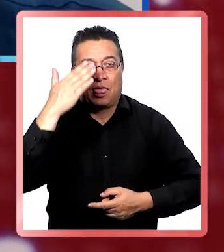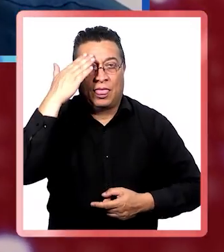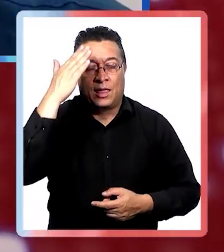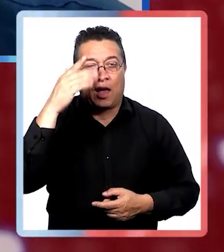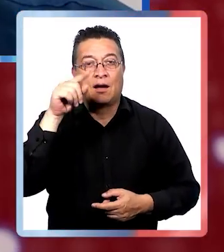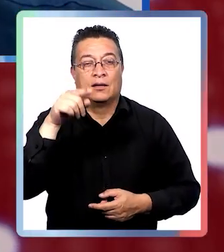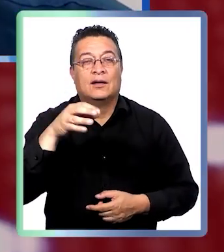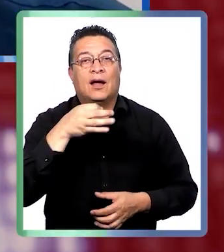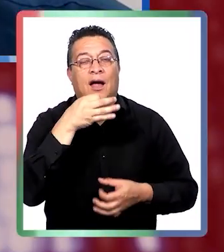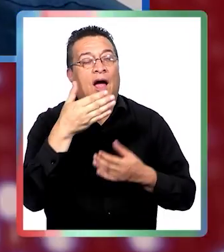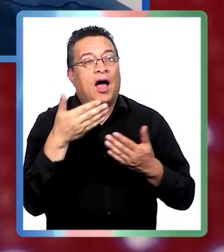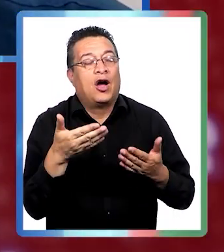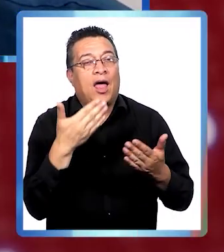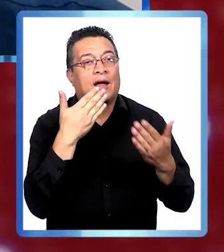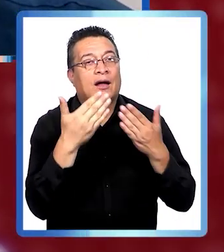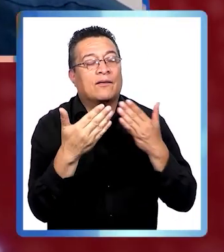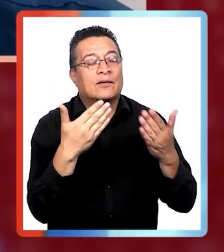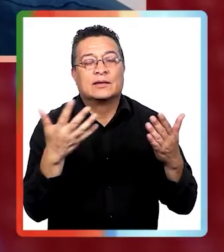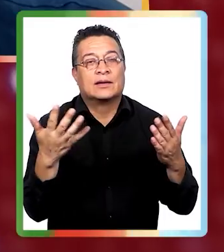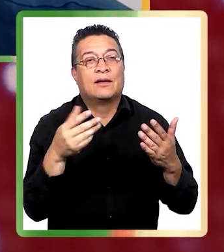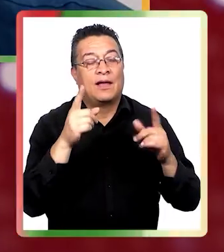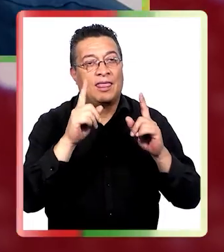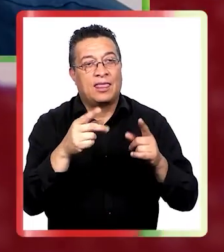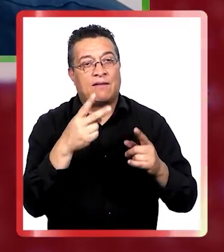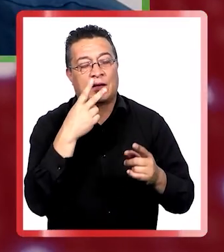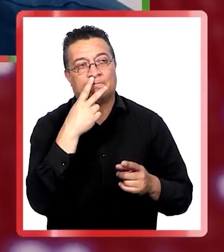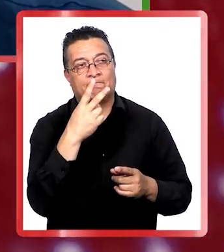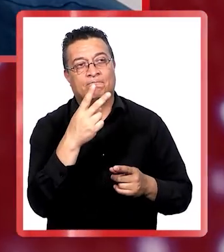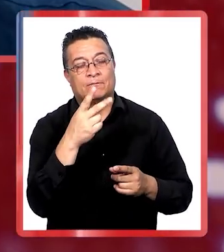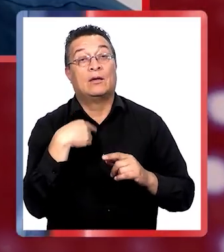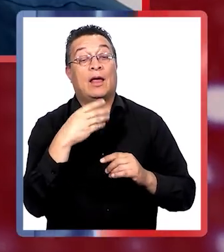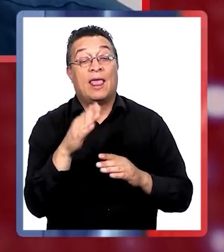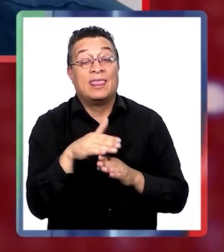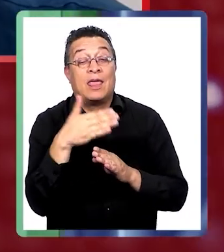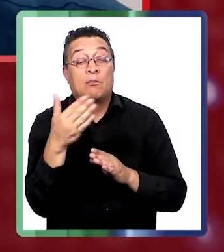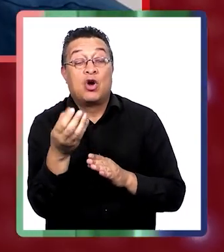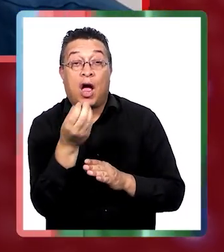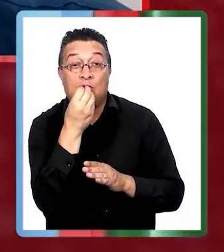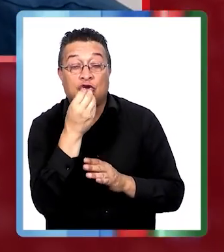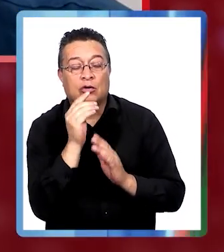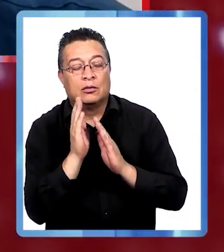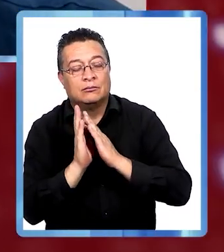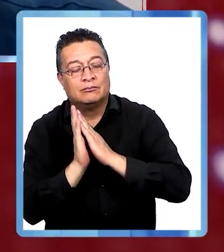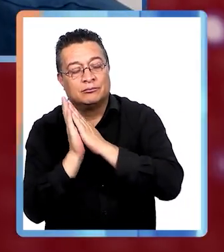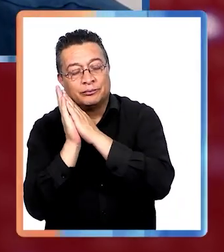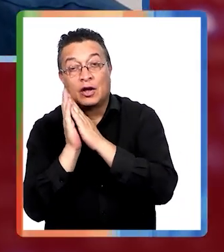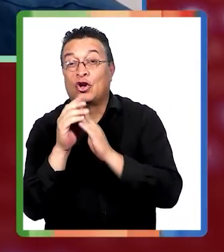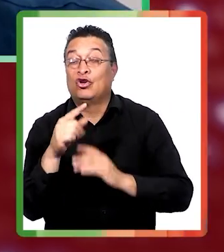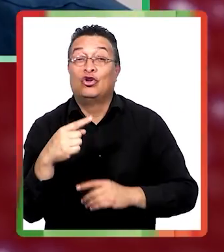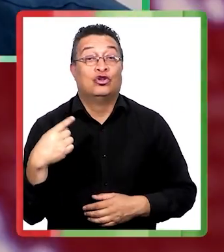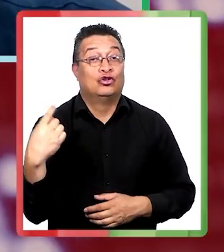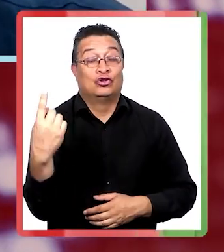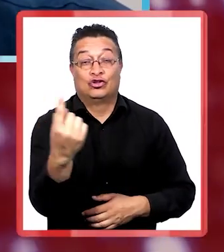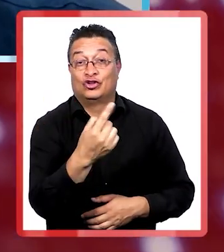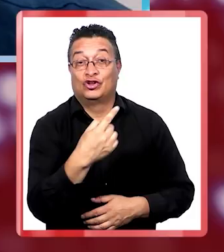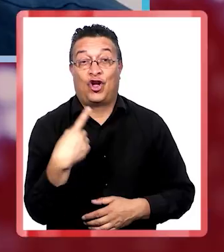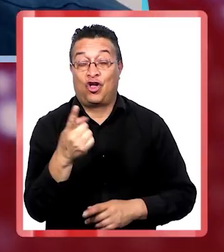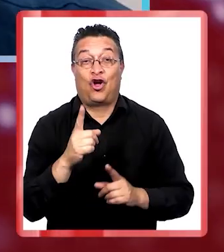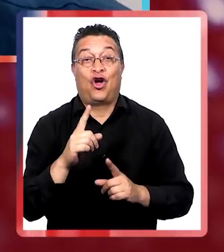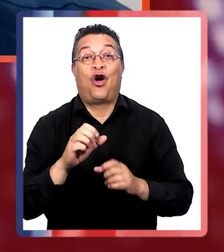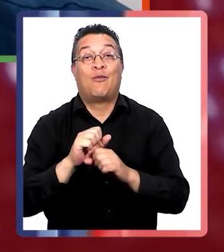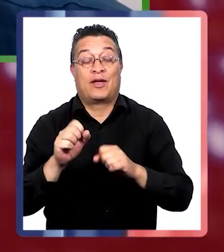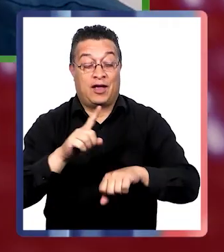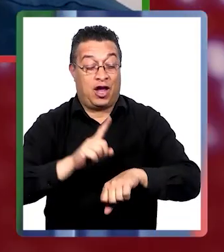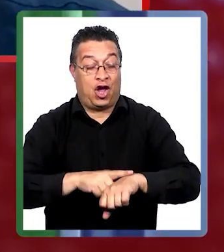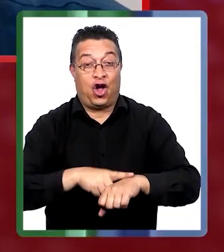fin de cuentas es lo que hablamos ahora, ¿no? Uno tiene que mirar la siesta como un gustito que no es parte de lo que